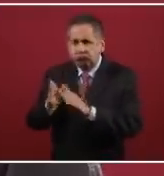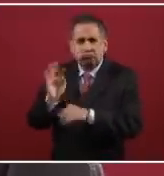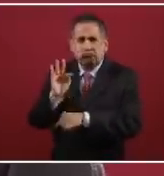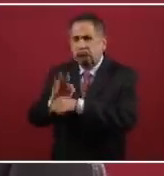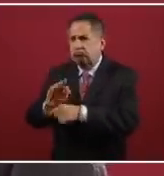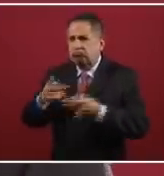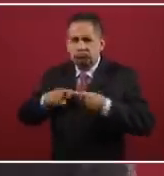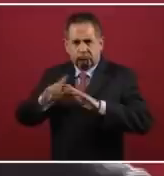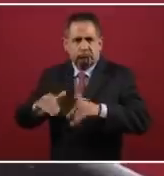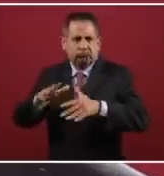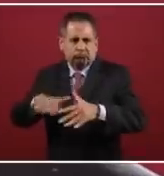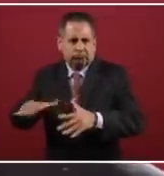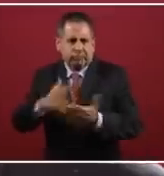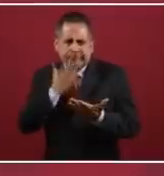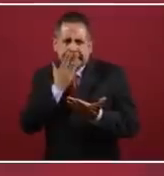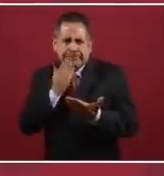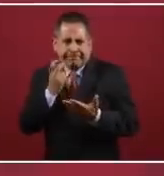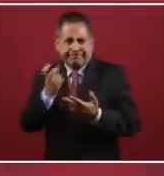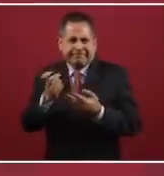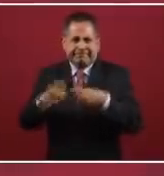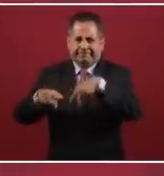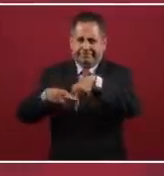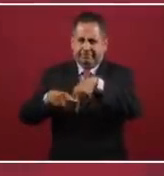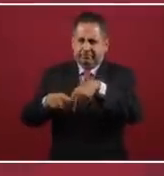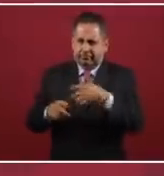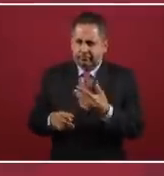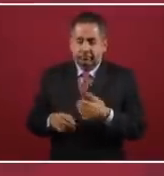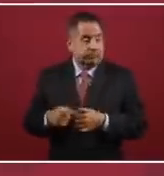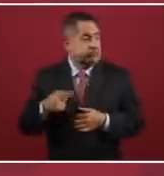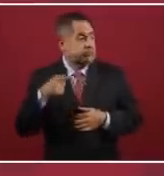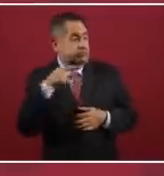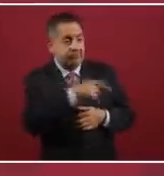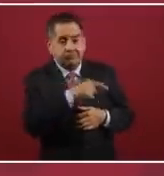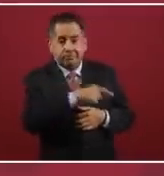pueblo. El que quiere destruir una librería,